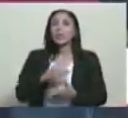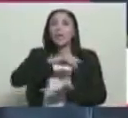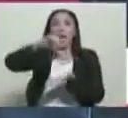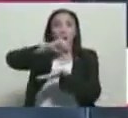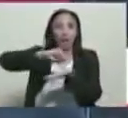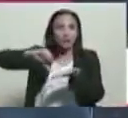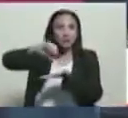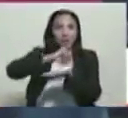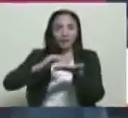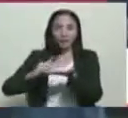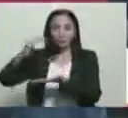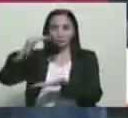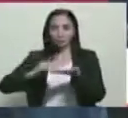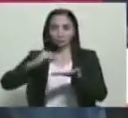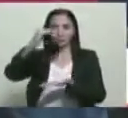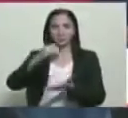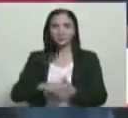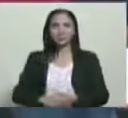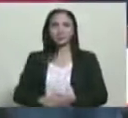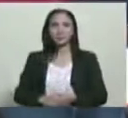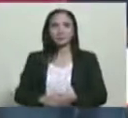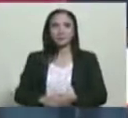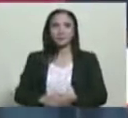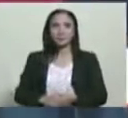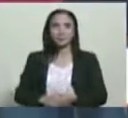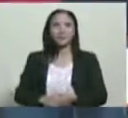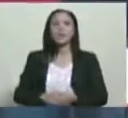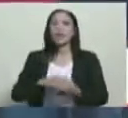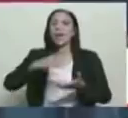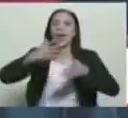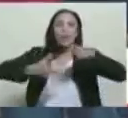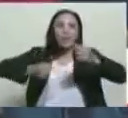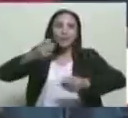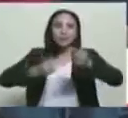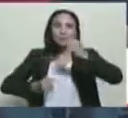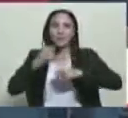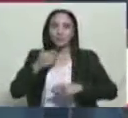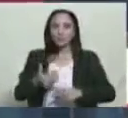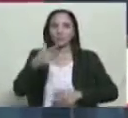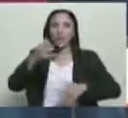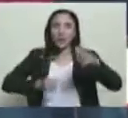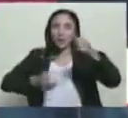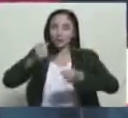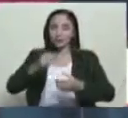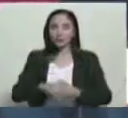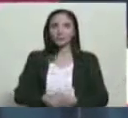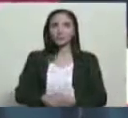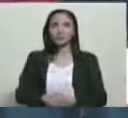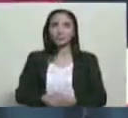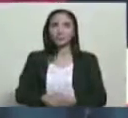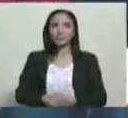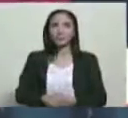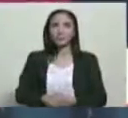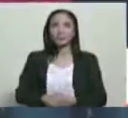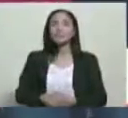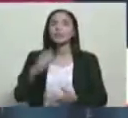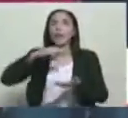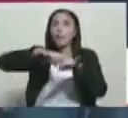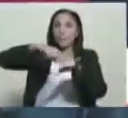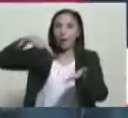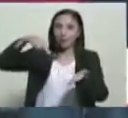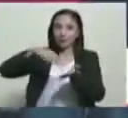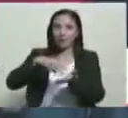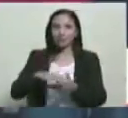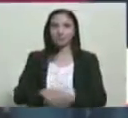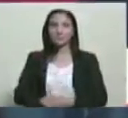aceite, 2 litros de aceite, tiene la leche, presidente, leche La Pascua, asimismo la pasta, que